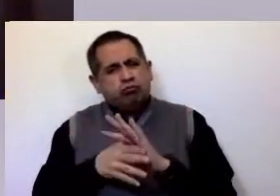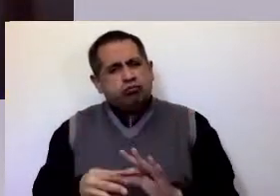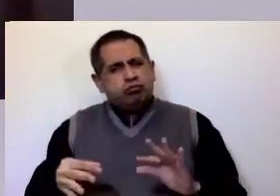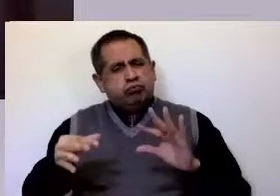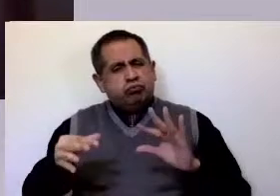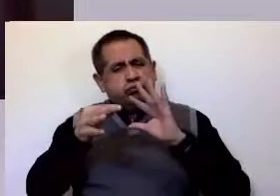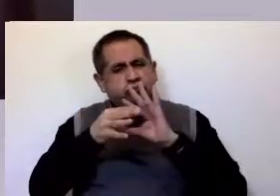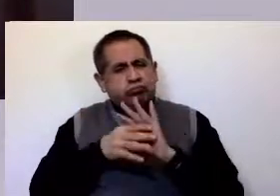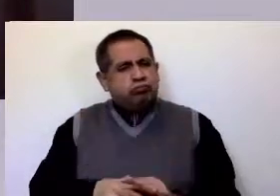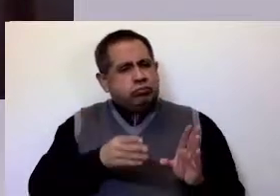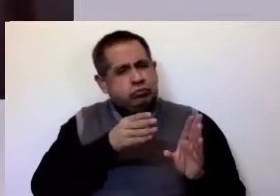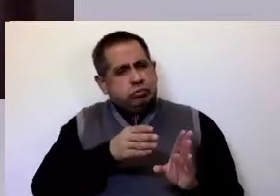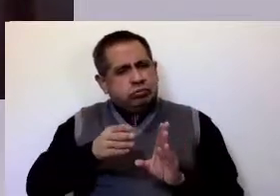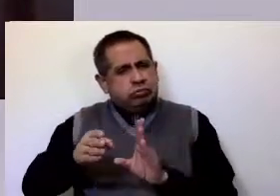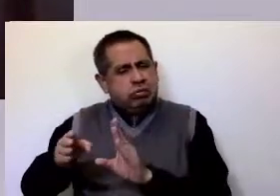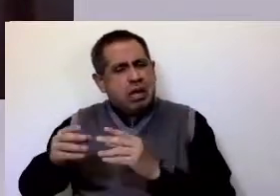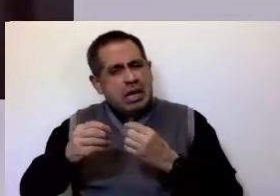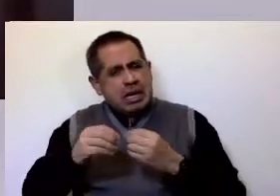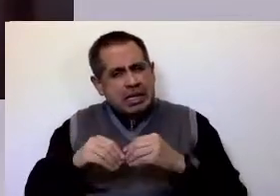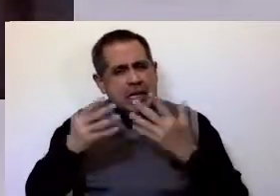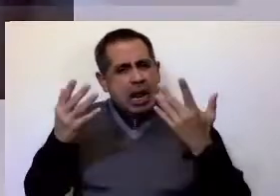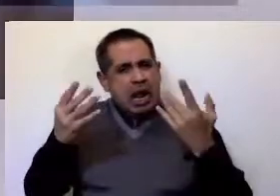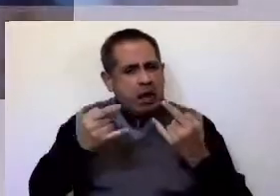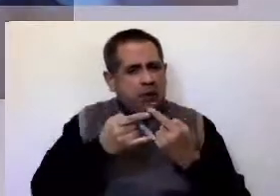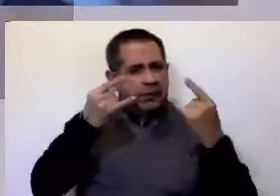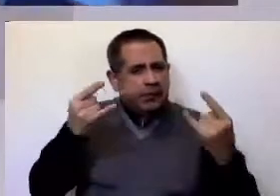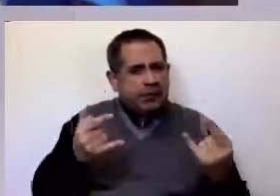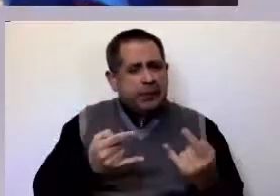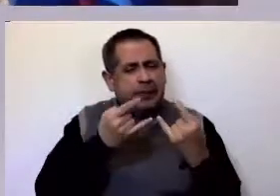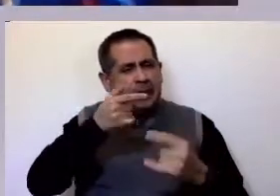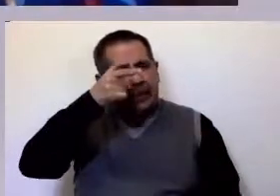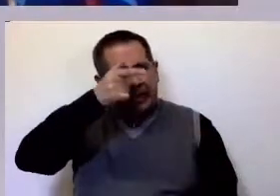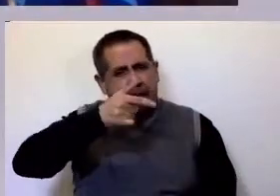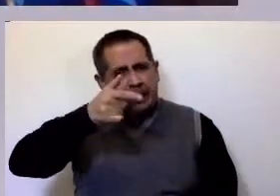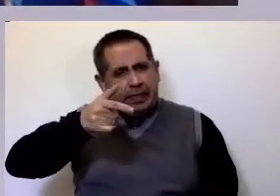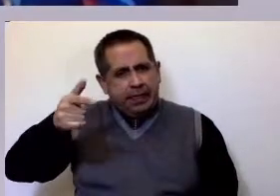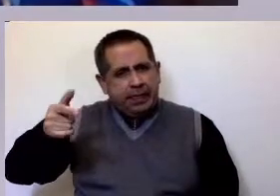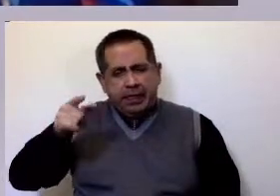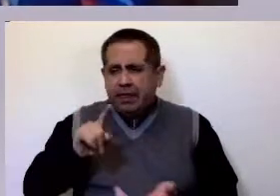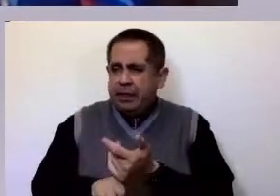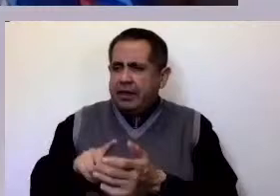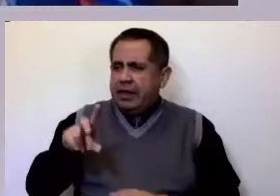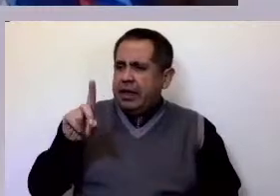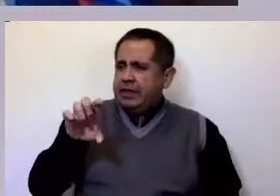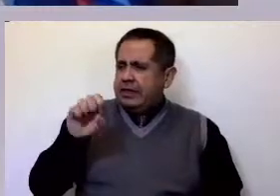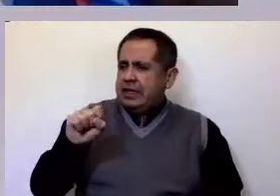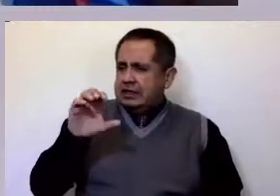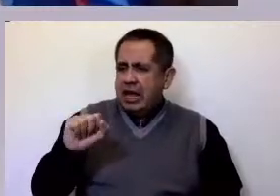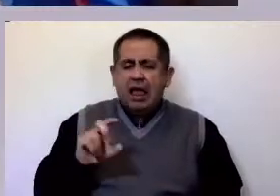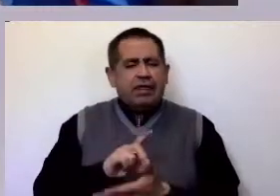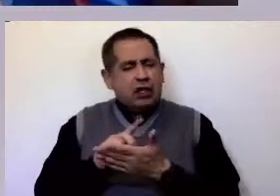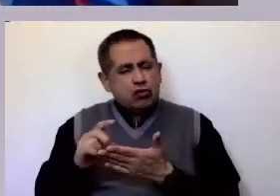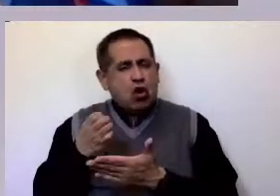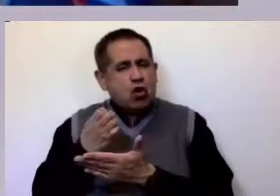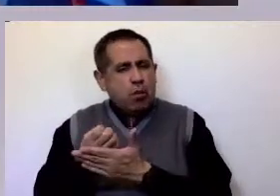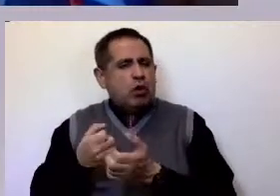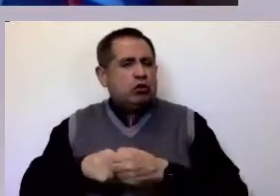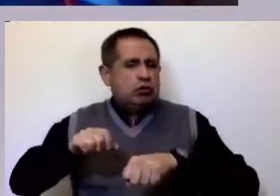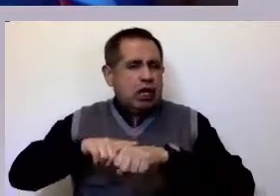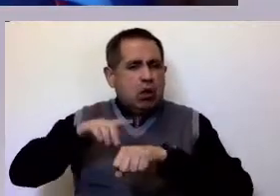paseo por esta extraordinaria exposición en torno a los derechos económicos sociales culturales y ambientales